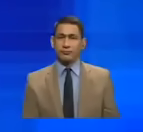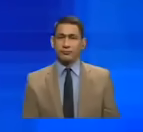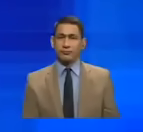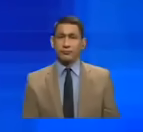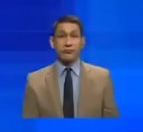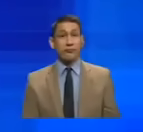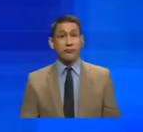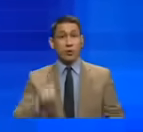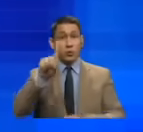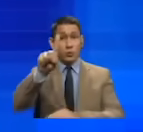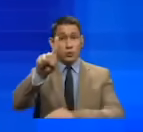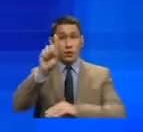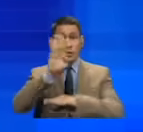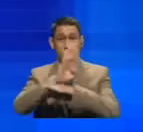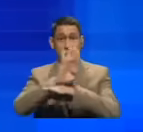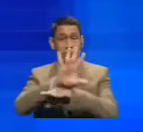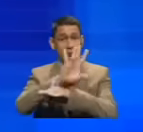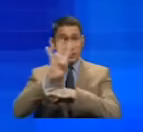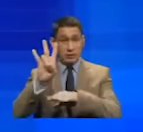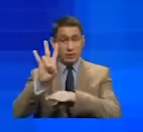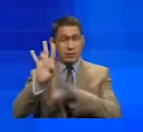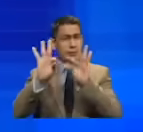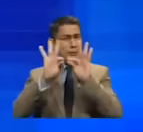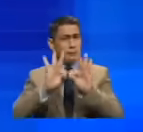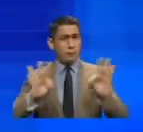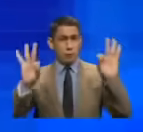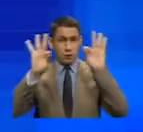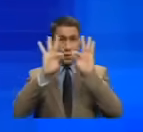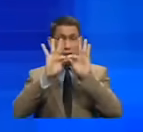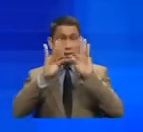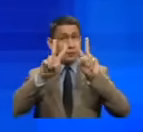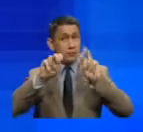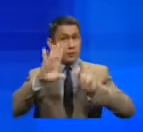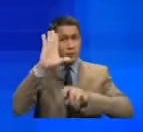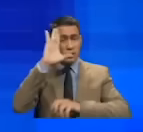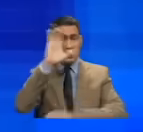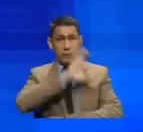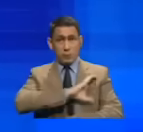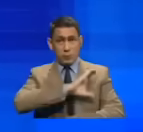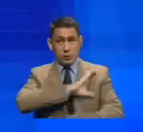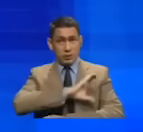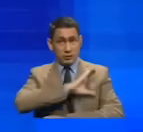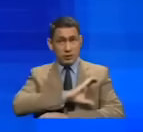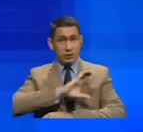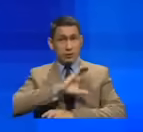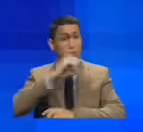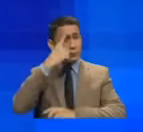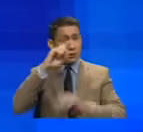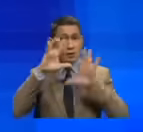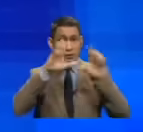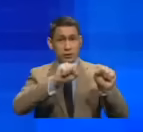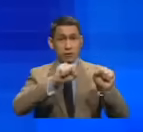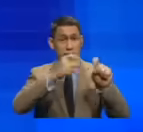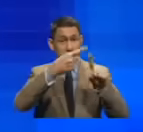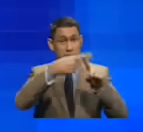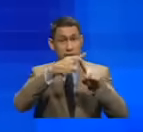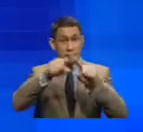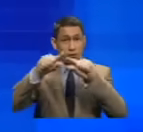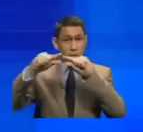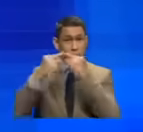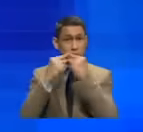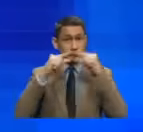Son las 13:47. Importante intervención policial para desarticular organizaciones terroristas